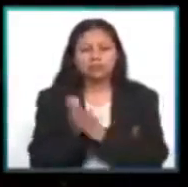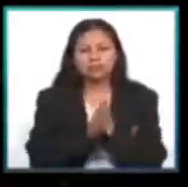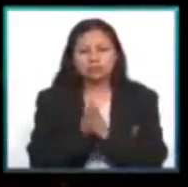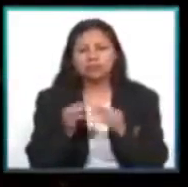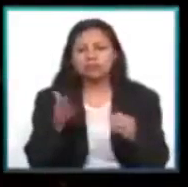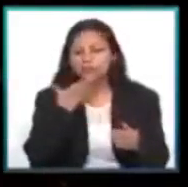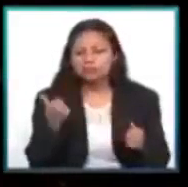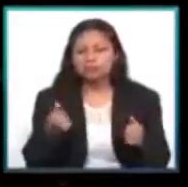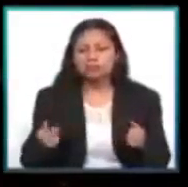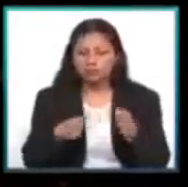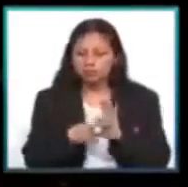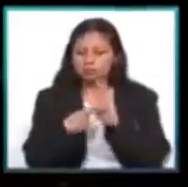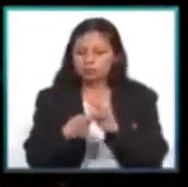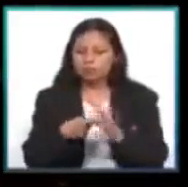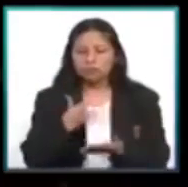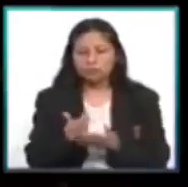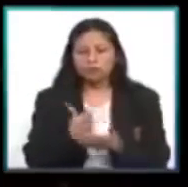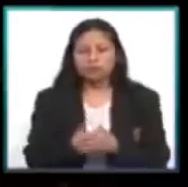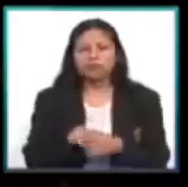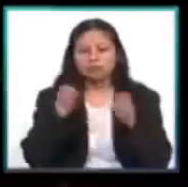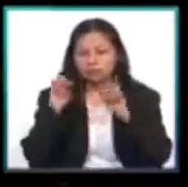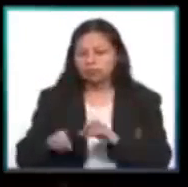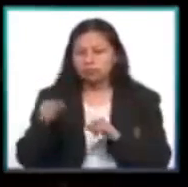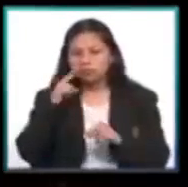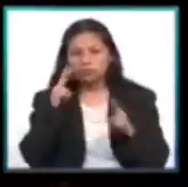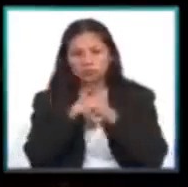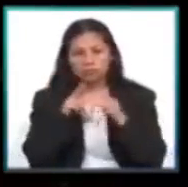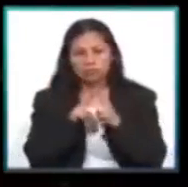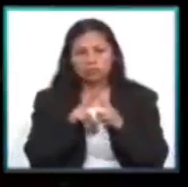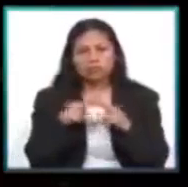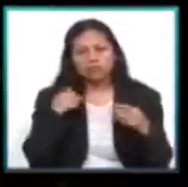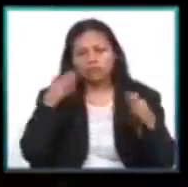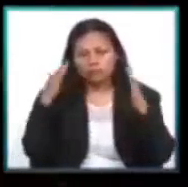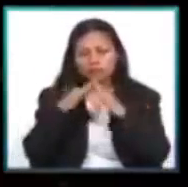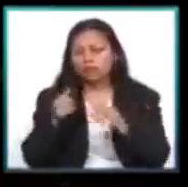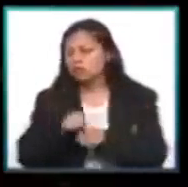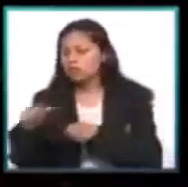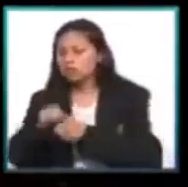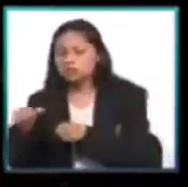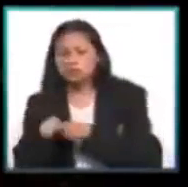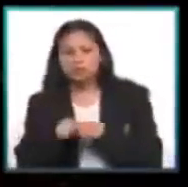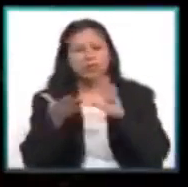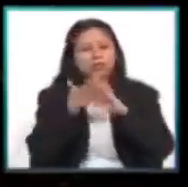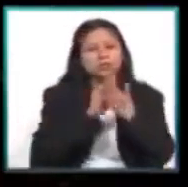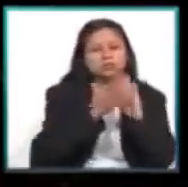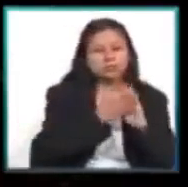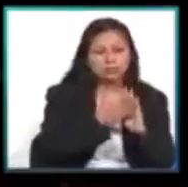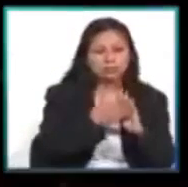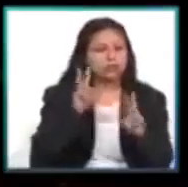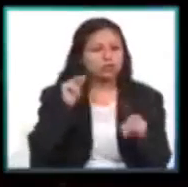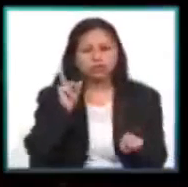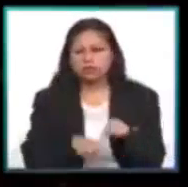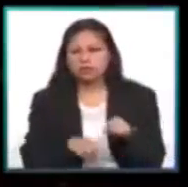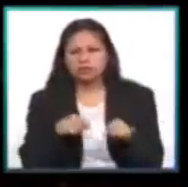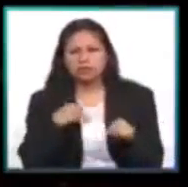y para mejorar este presupuesto y que la gente que ahorita está desesperada en sus aldeas, en sus comunidades, no tienen